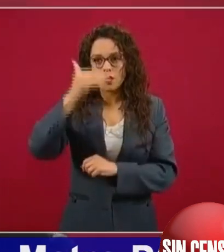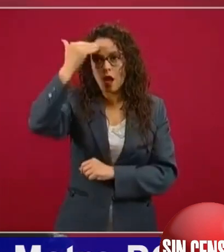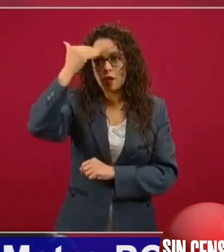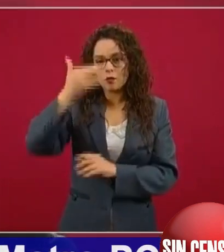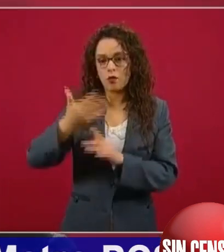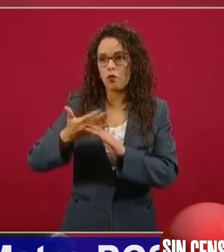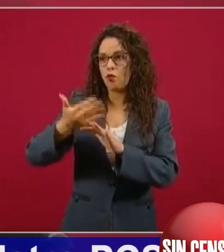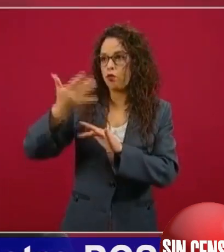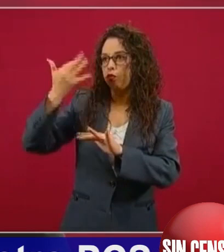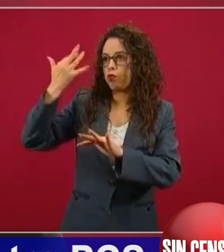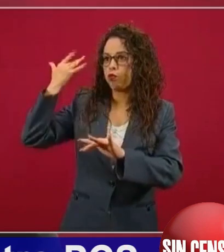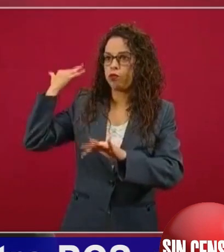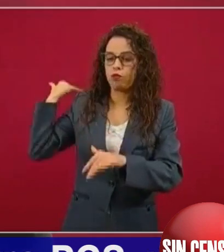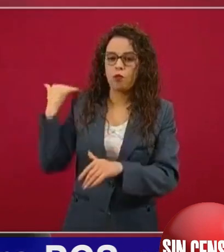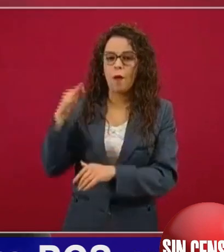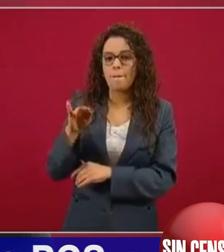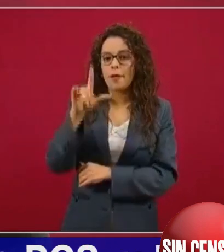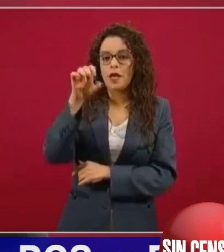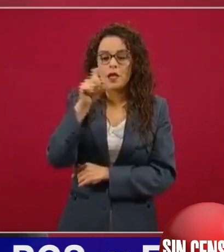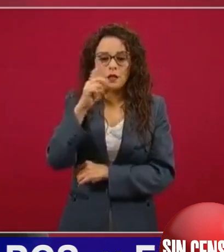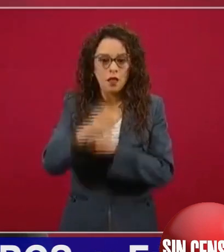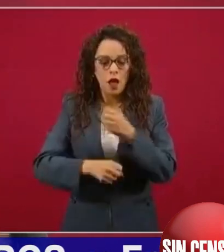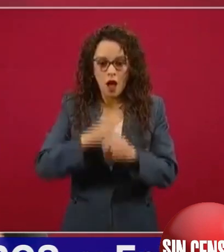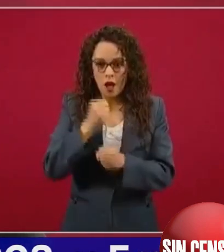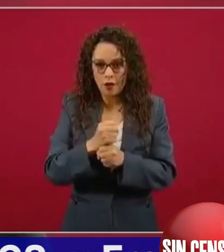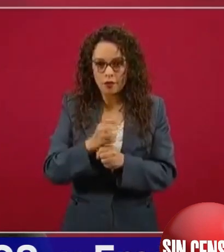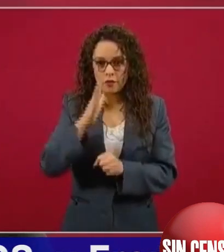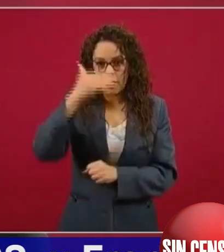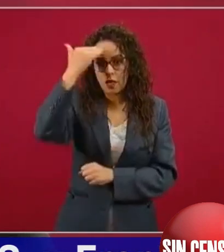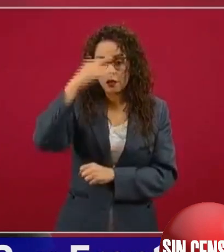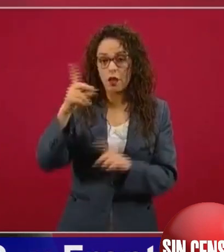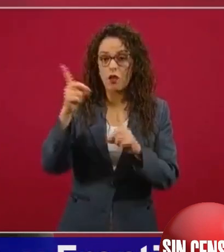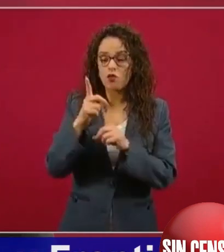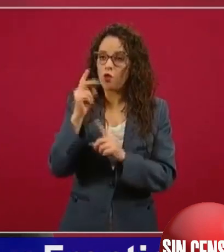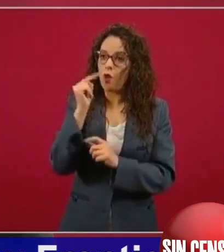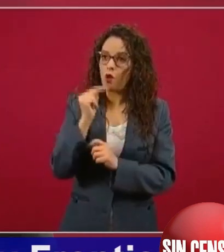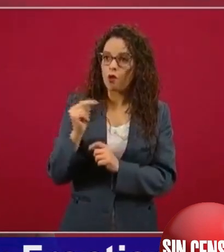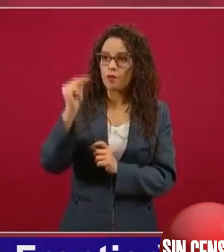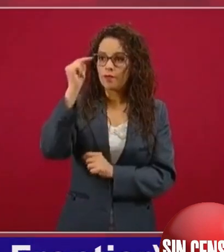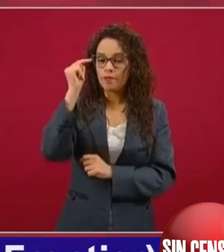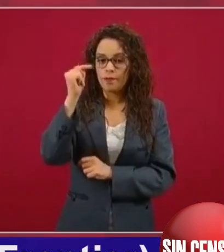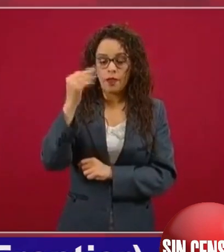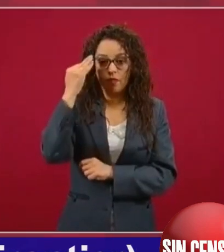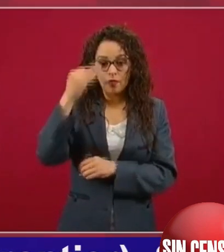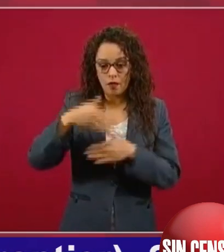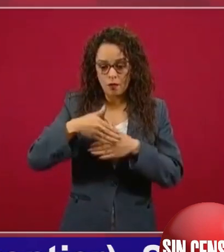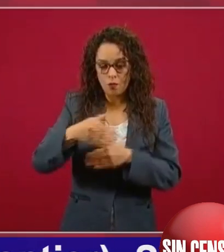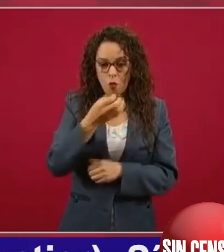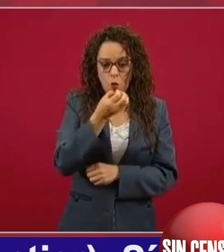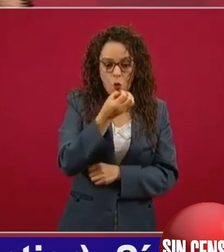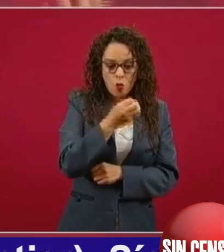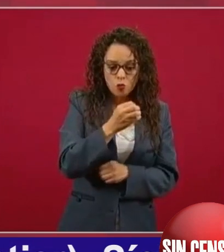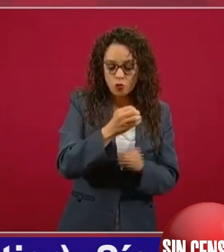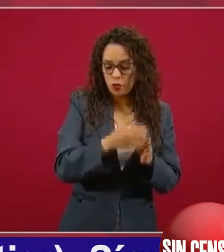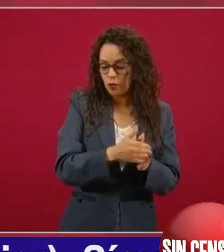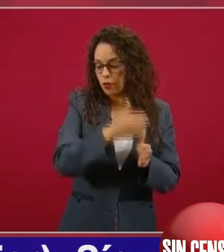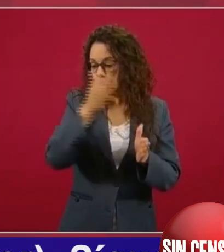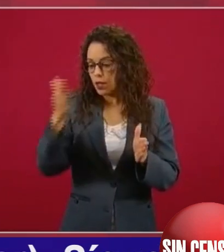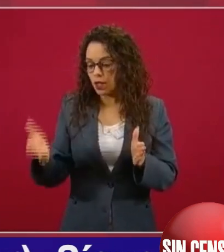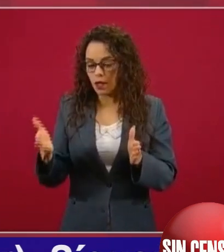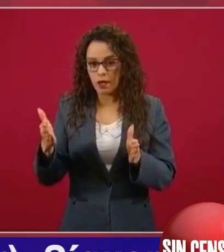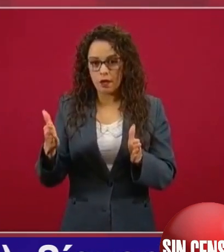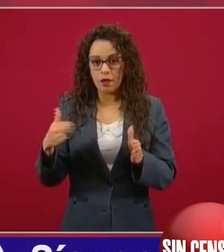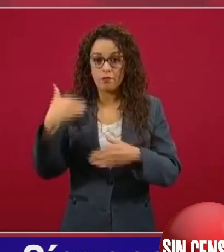de años, posiblemente miles de años, en el hemisferio norte, entre octubre y marzo del año